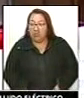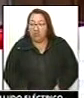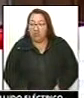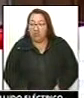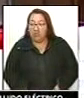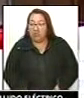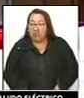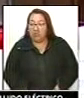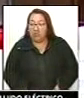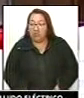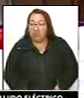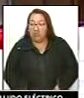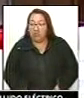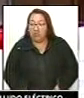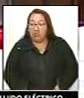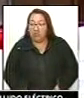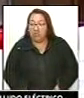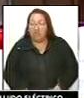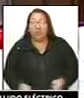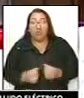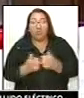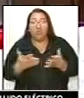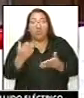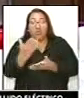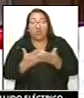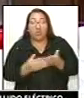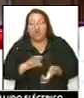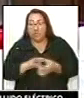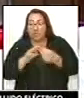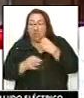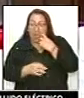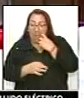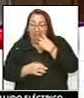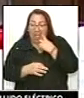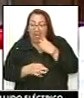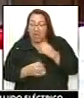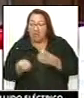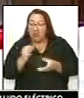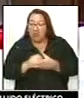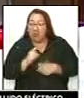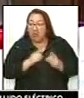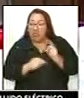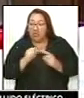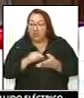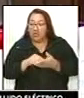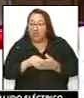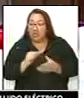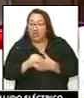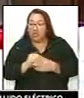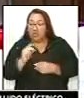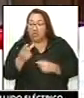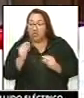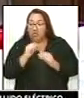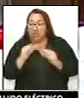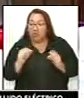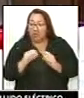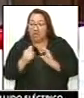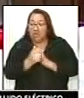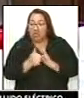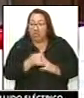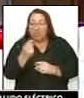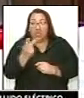las comisiones ordinarias con sus particularidades. Incluso aquellas que están contenidas en el segundo párrafo del